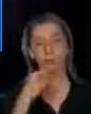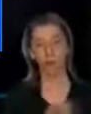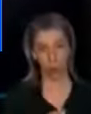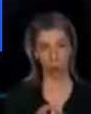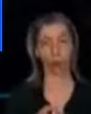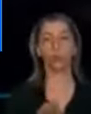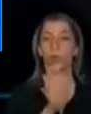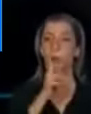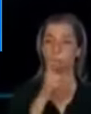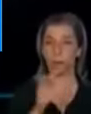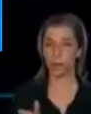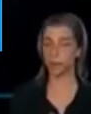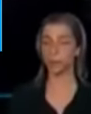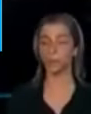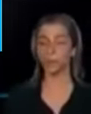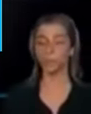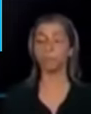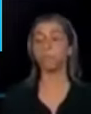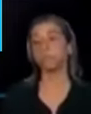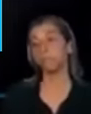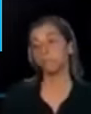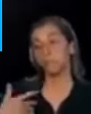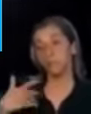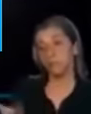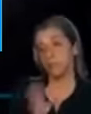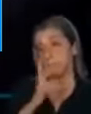cuando hace una semana tuvo que hablar de economía y en el medio tuvo que